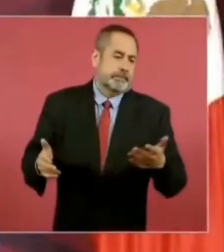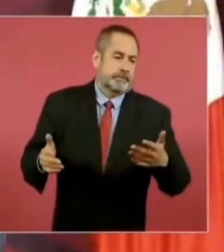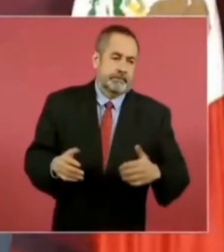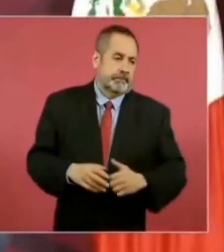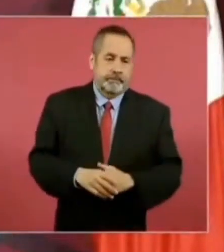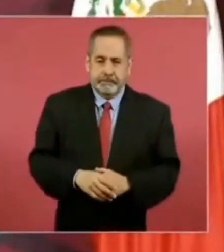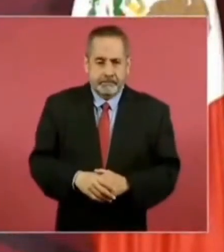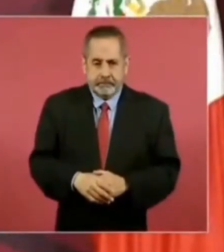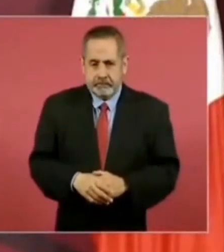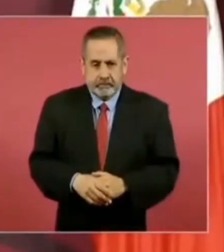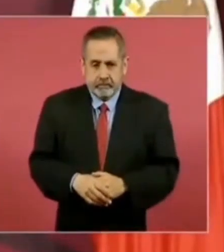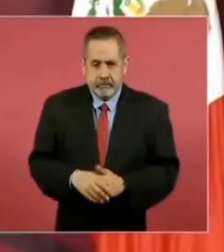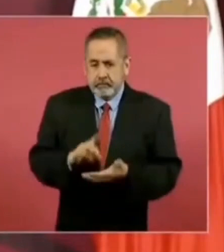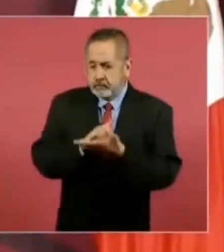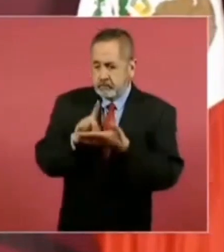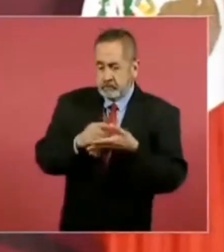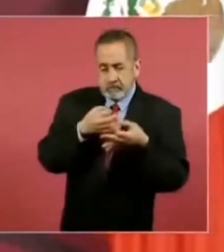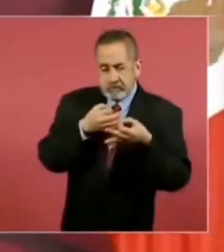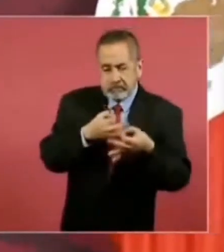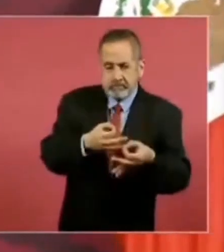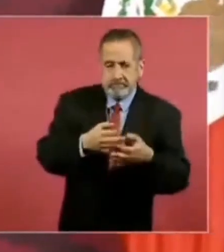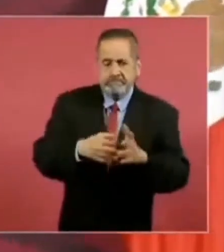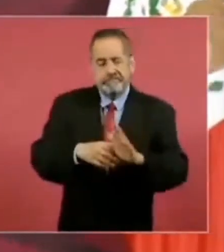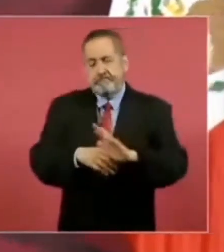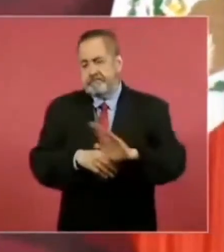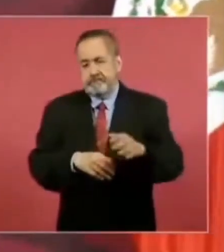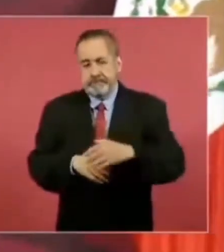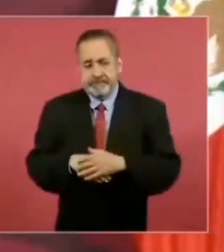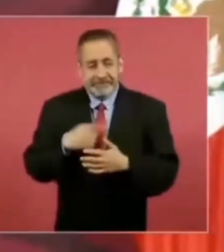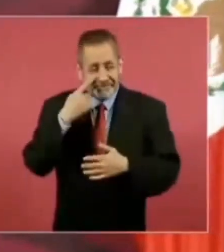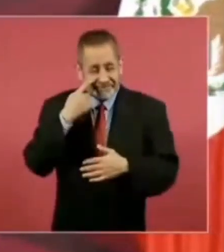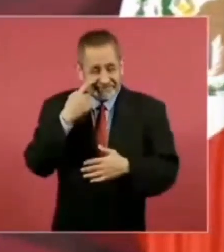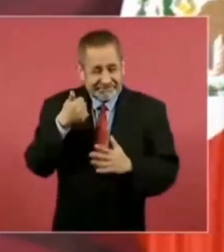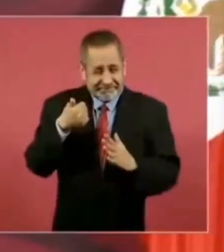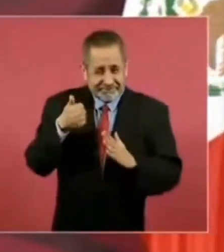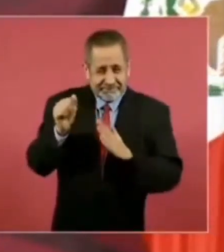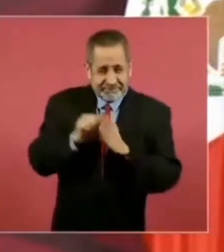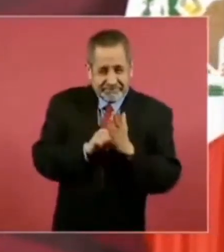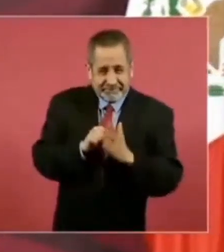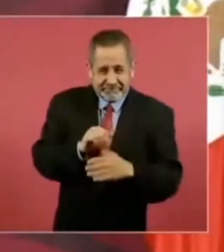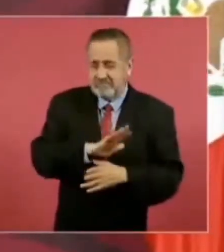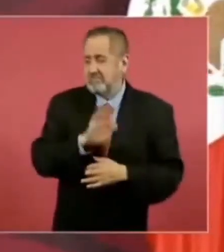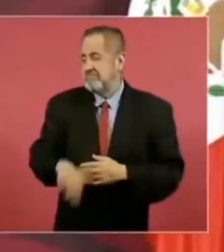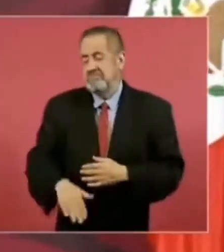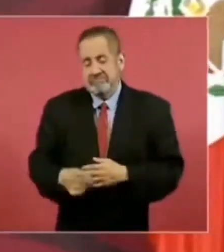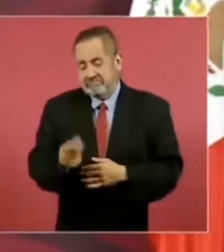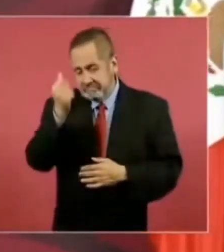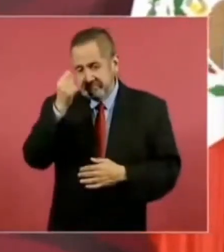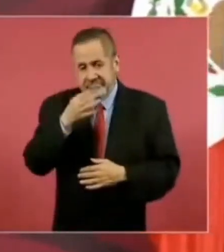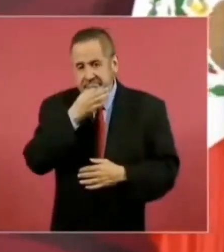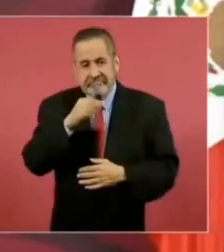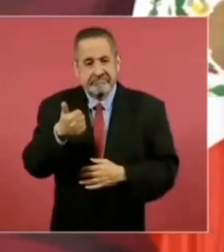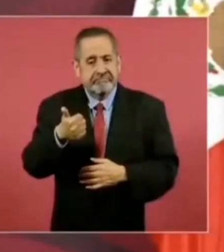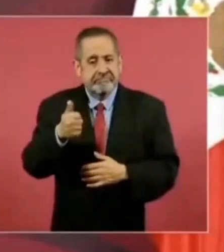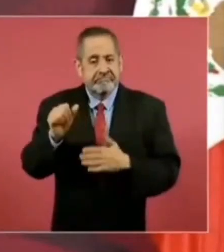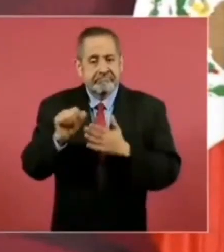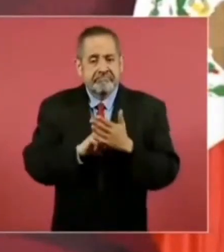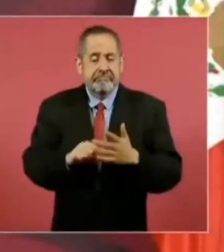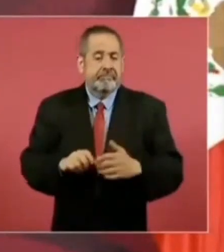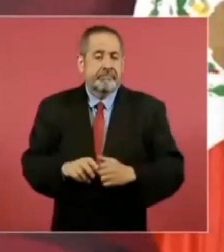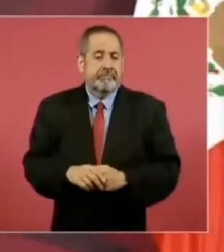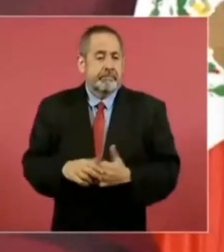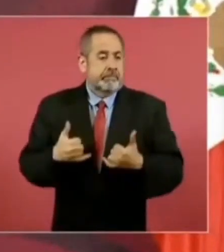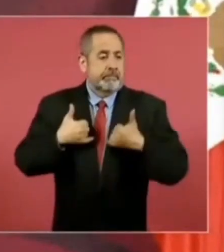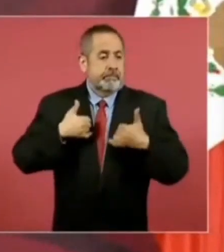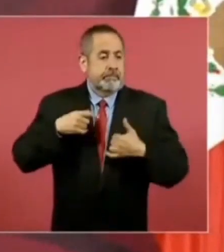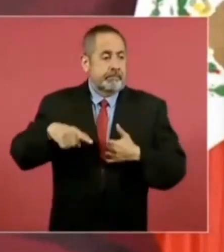por la adicción ahora de estas drogas. A los 6 meses pierden la vida los